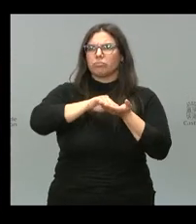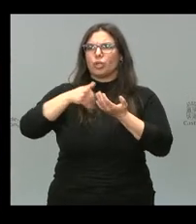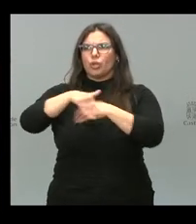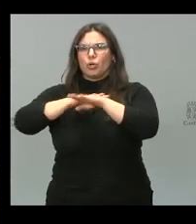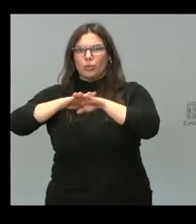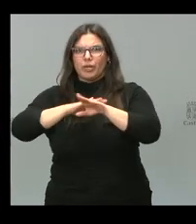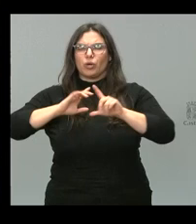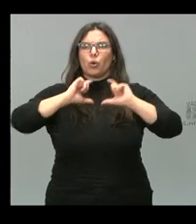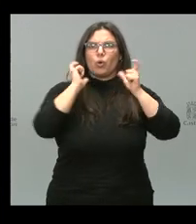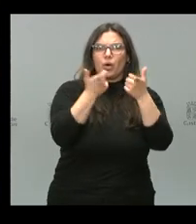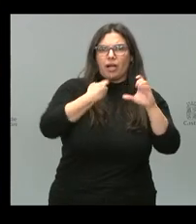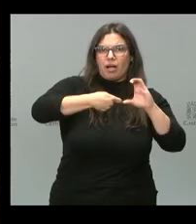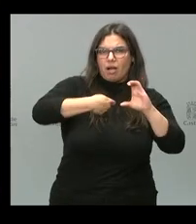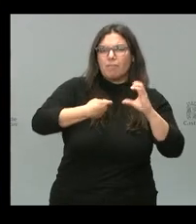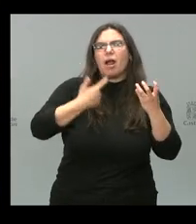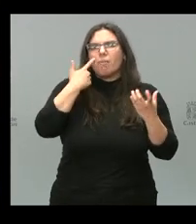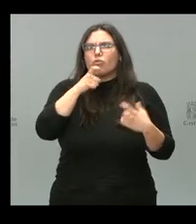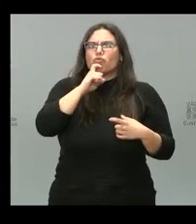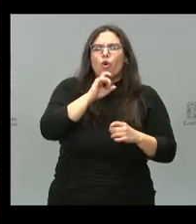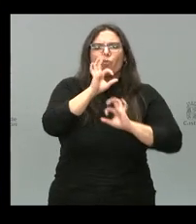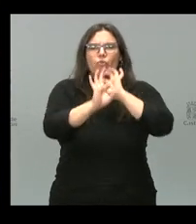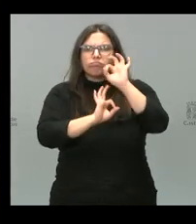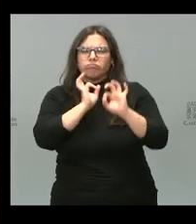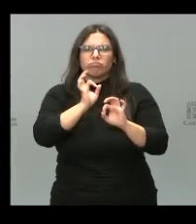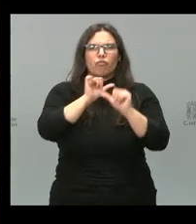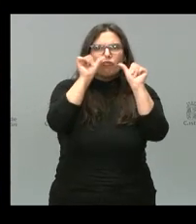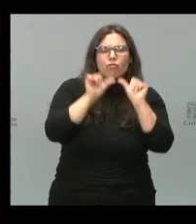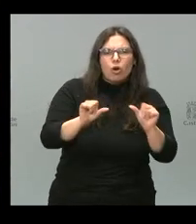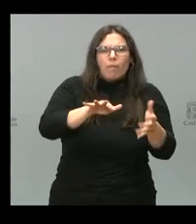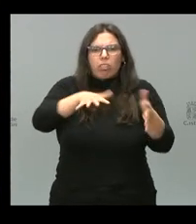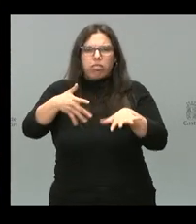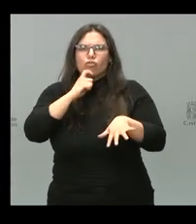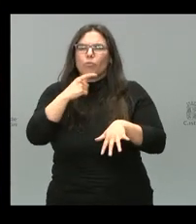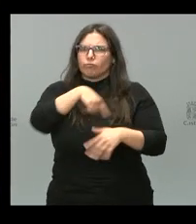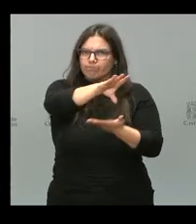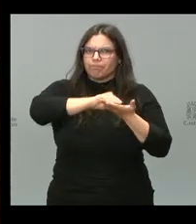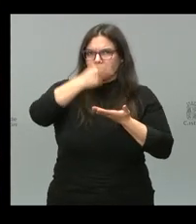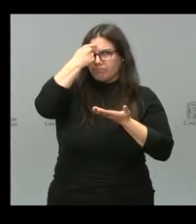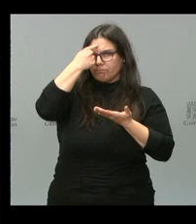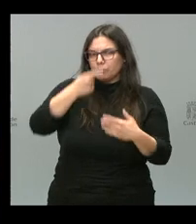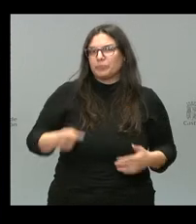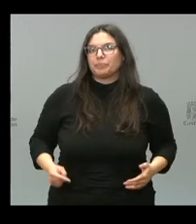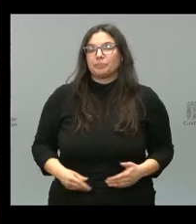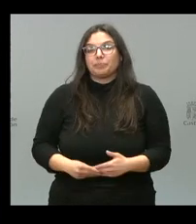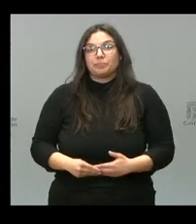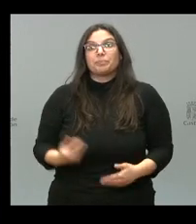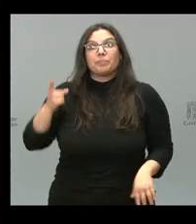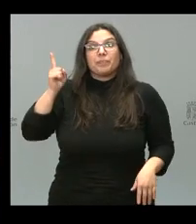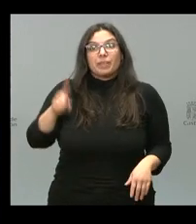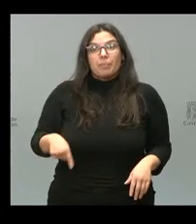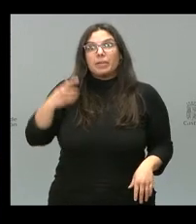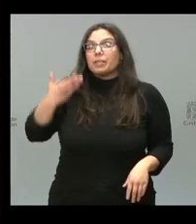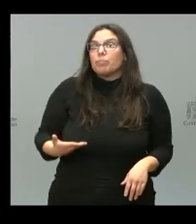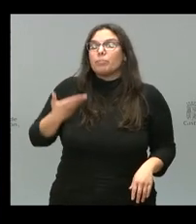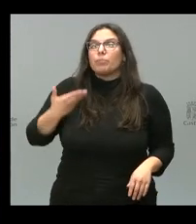las cámaras ya veremos Cómo De qué manera se materializa eso y también es